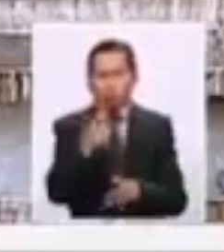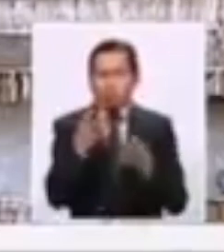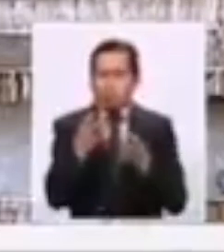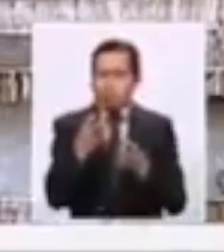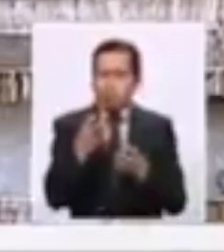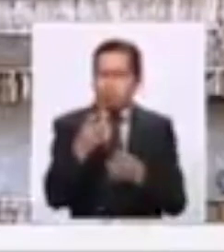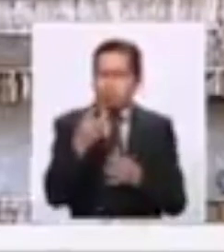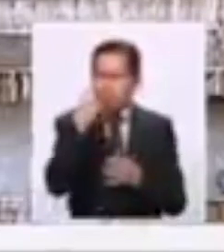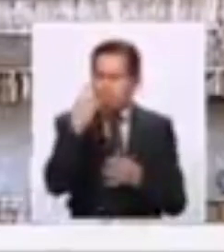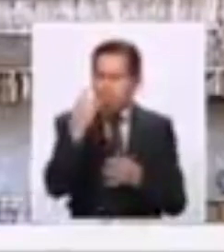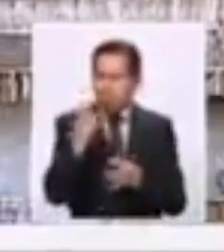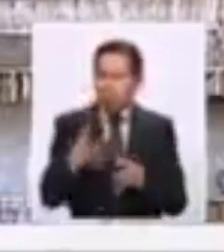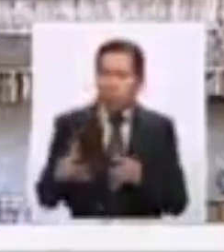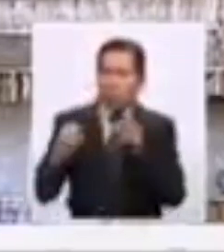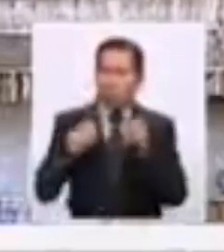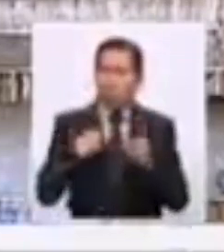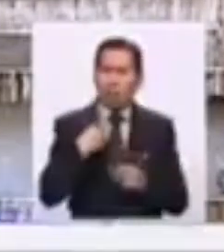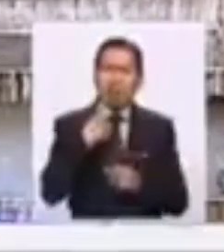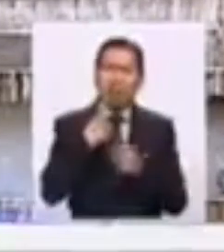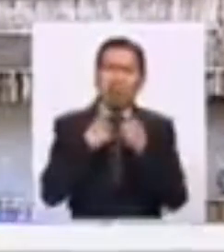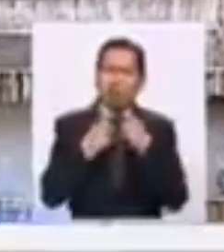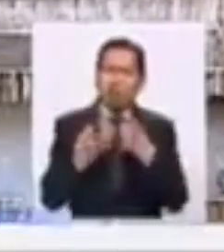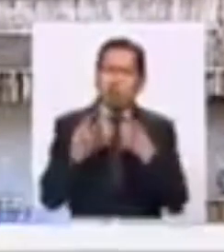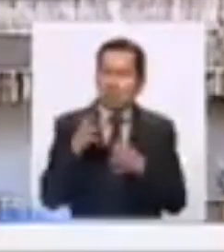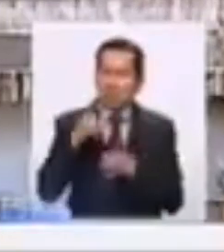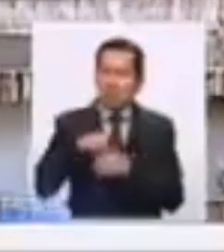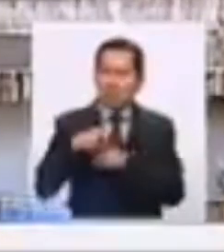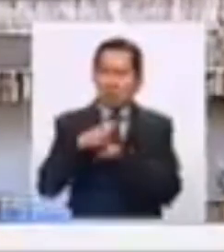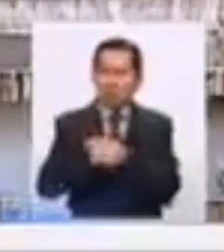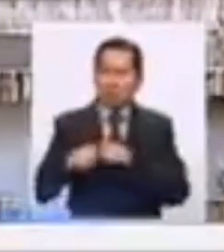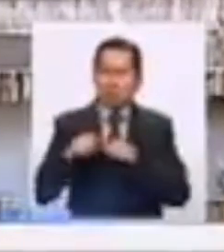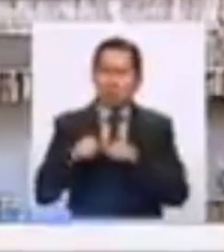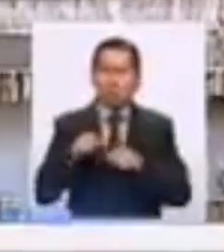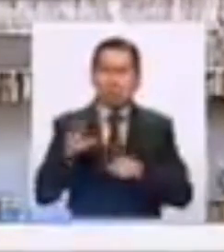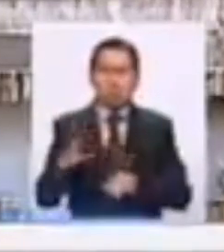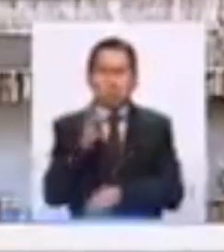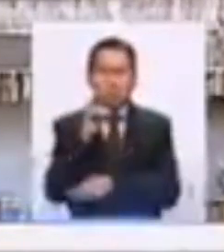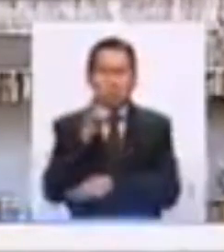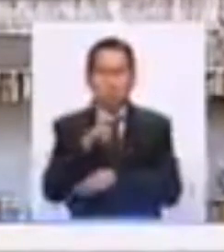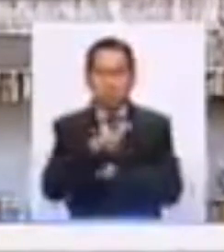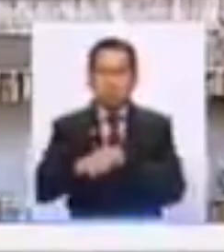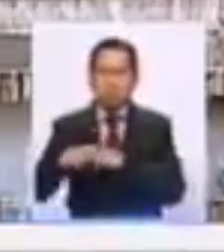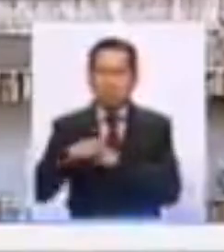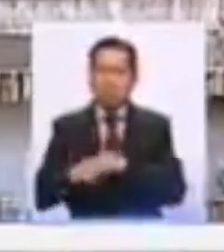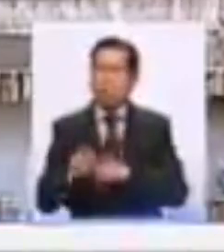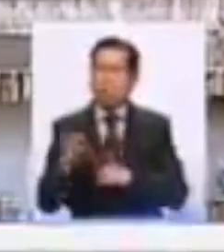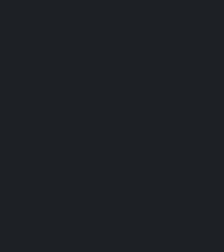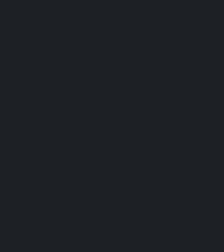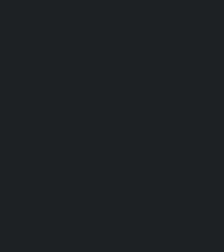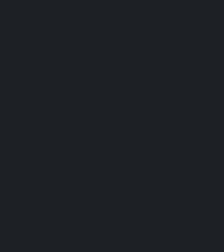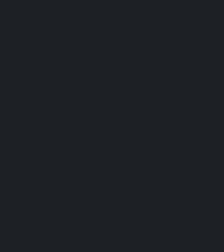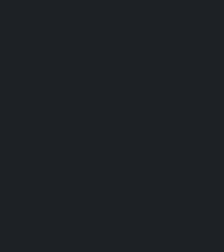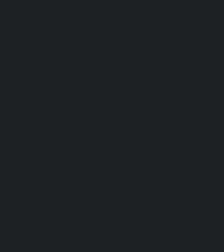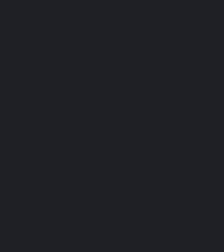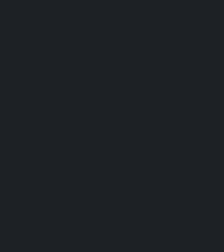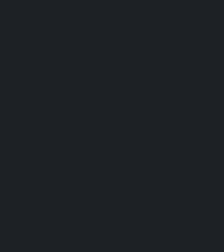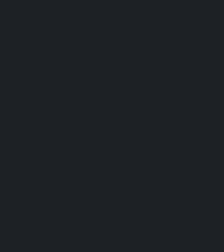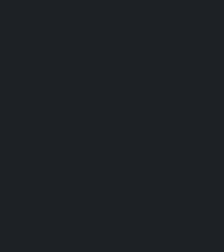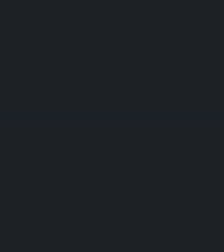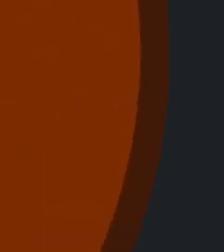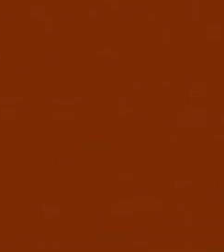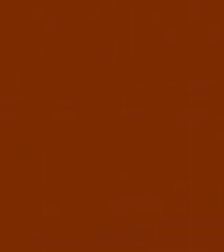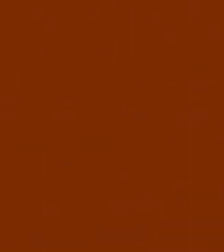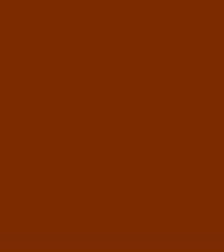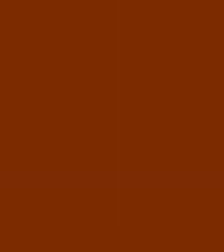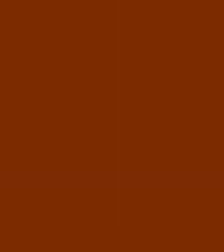poder, sedientos de hambre y sedientos de seguirle robando al Estado como le han robado los últimos 14 años. Subimos vídeo y